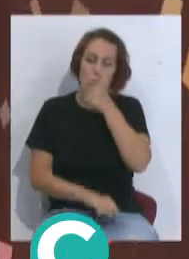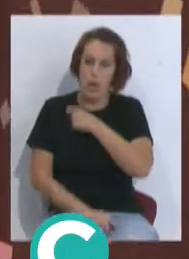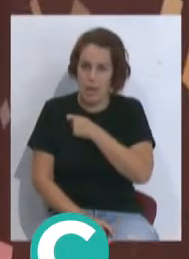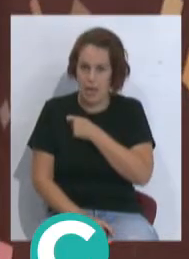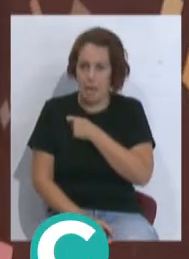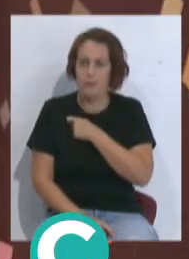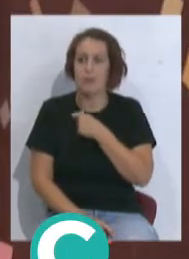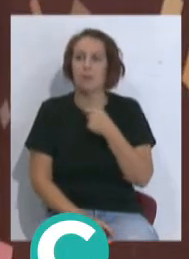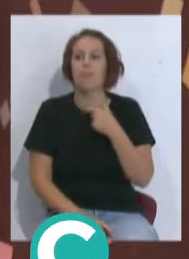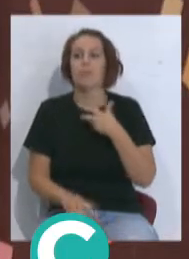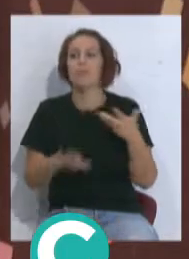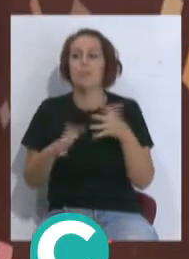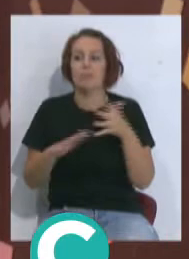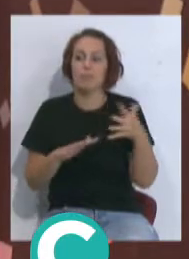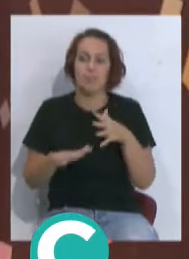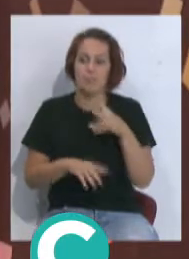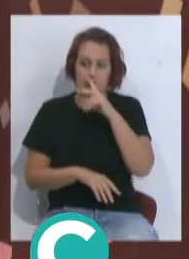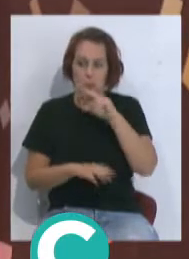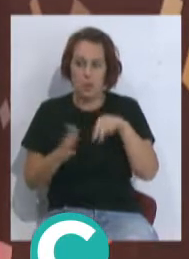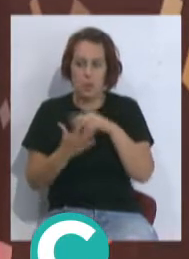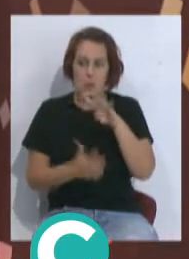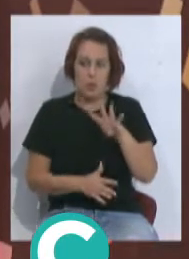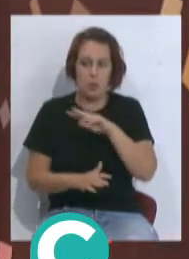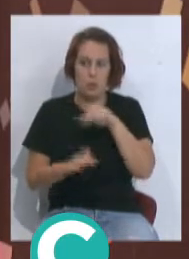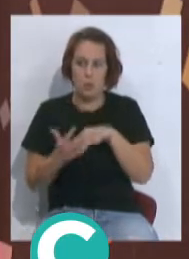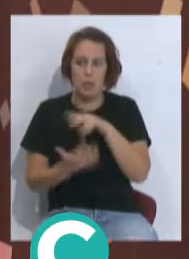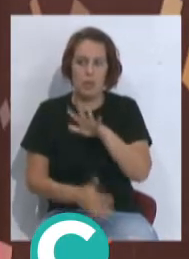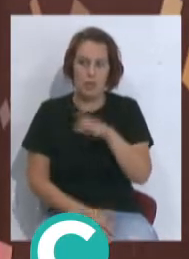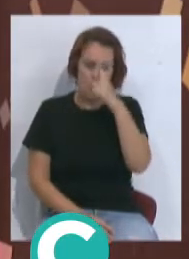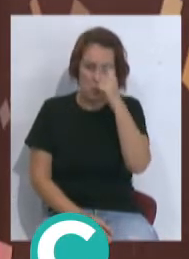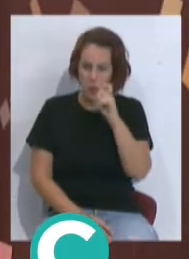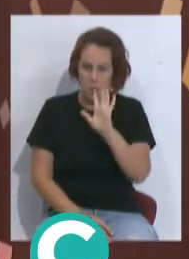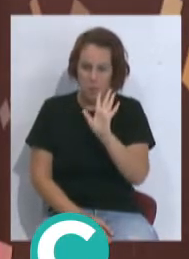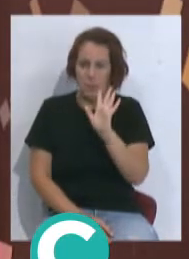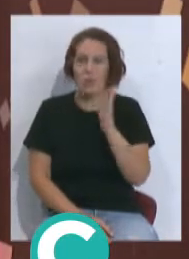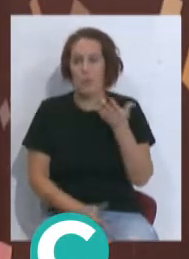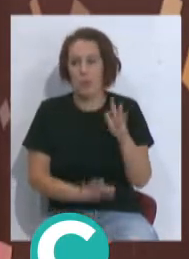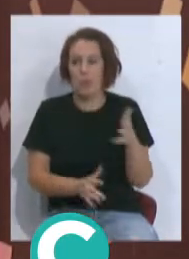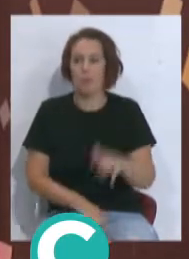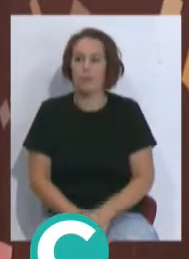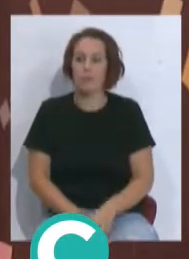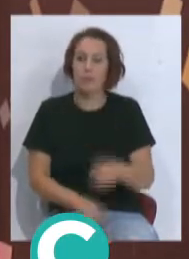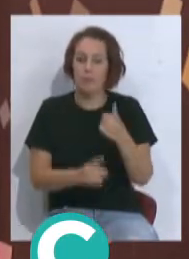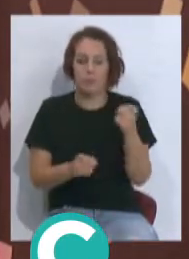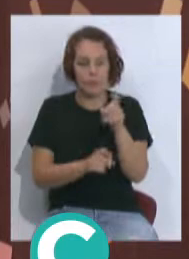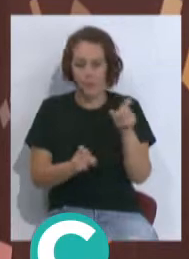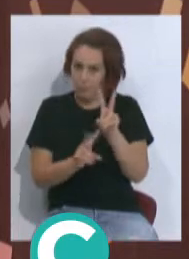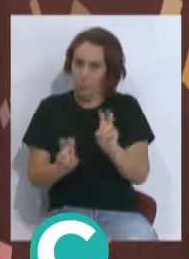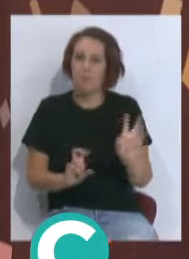estamos ahí, yo ahí 2004, 2005, por ahí, no recuerdo exactamente, pero la ahí hay. Ya ya hace falta que venga gente nueva,